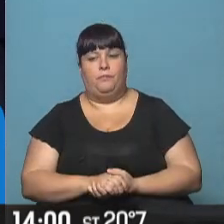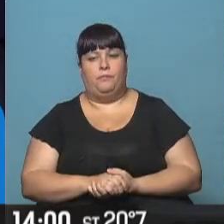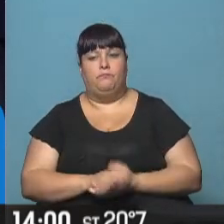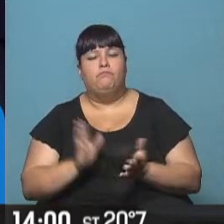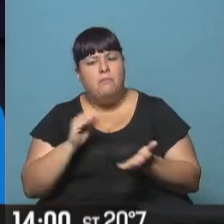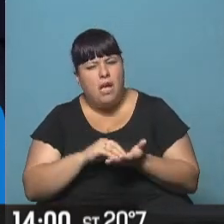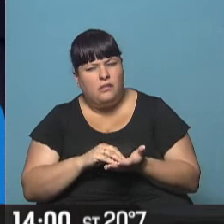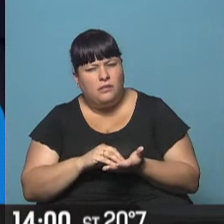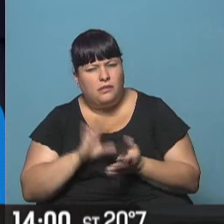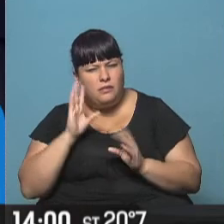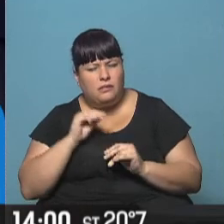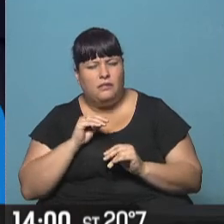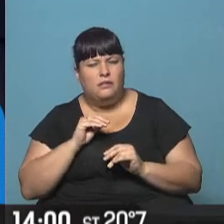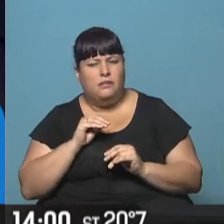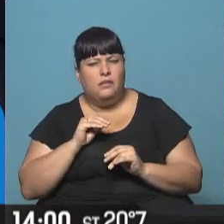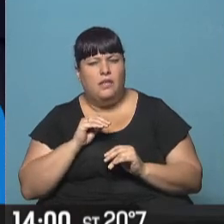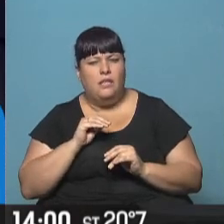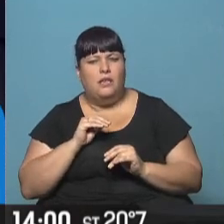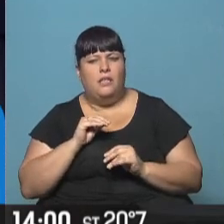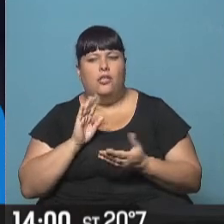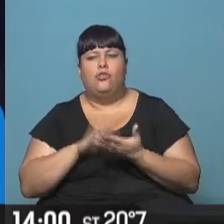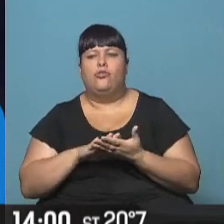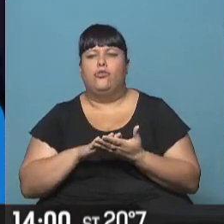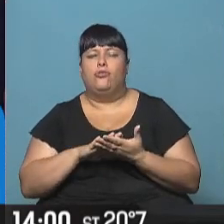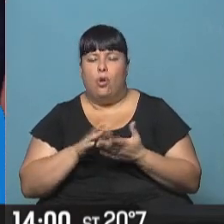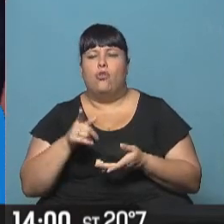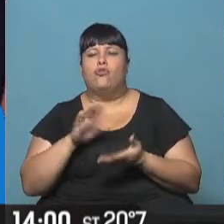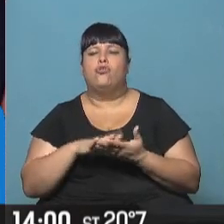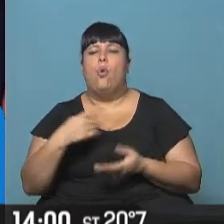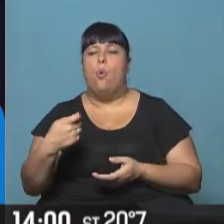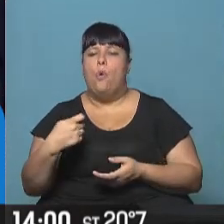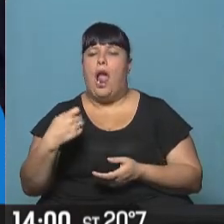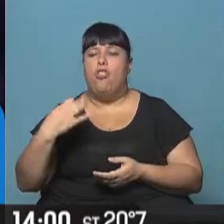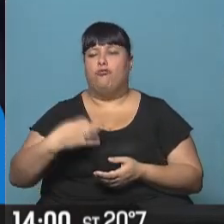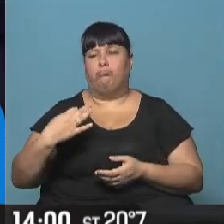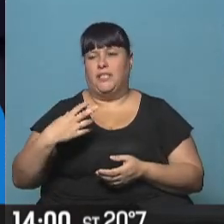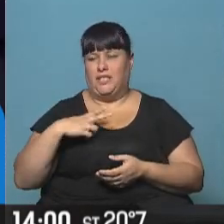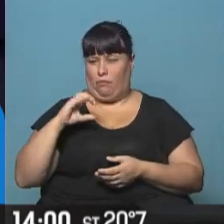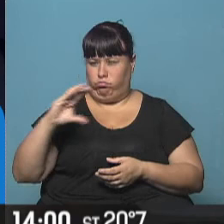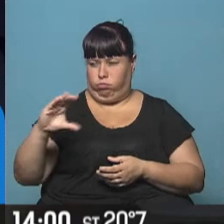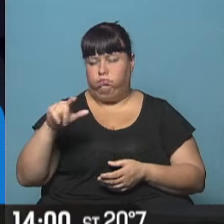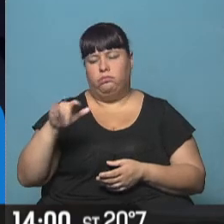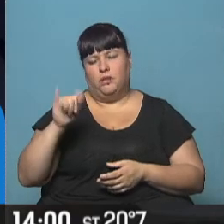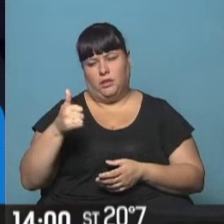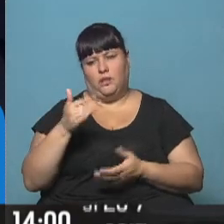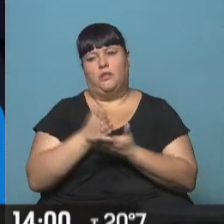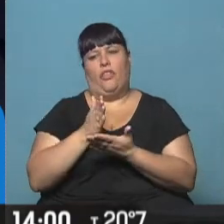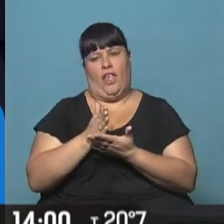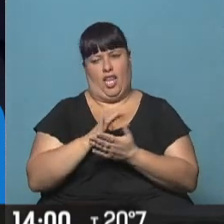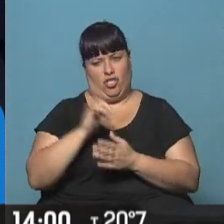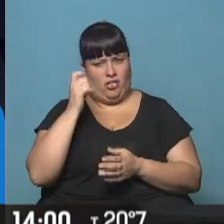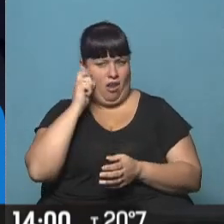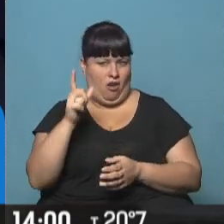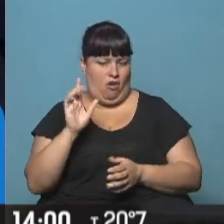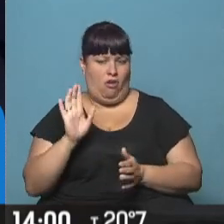sé si había algo más. Sí, el tema con respecto a las jubilaciones de privilegio, por supuesto hay derechos